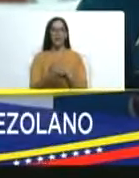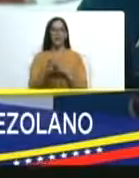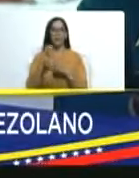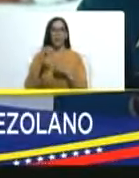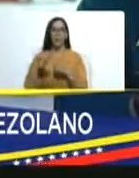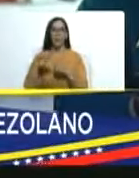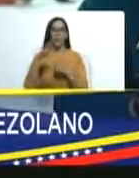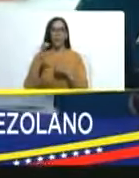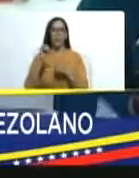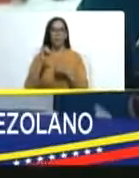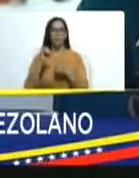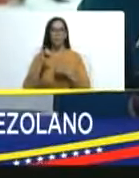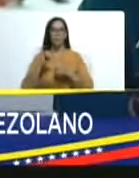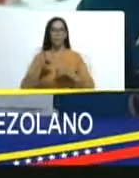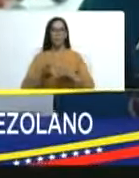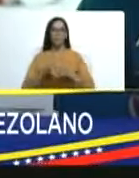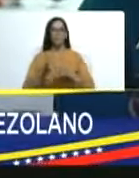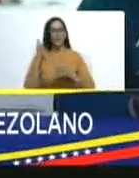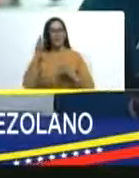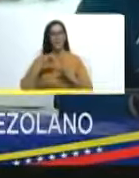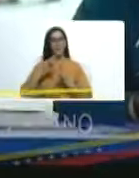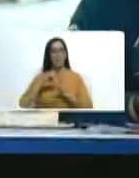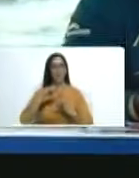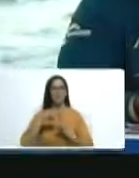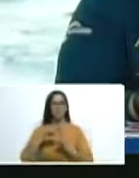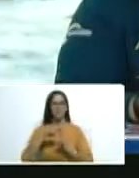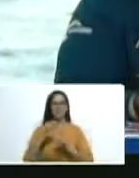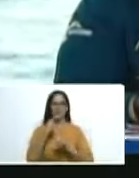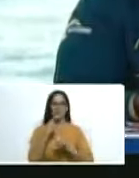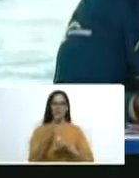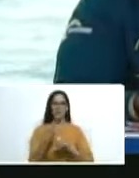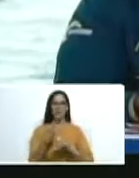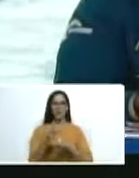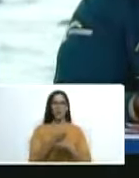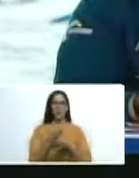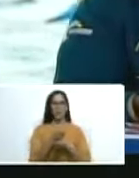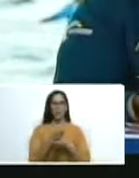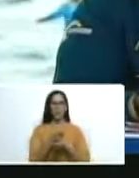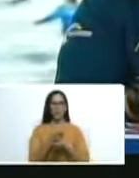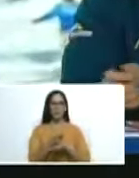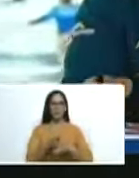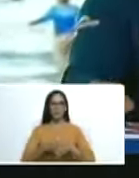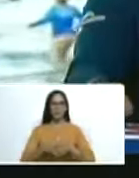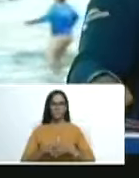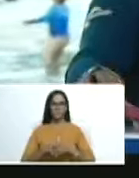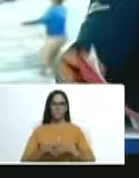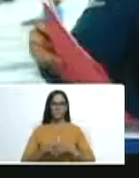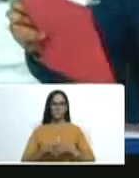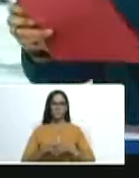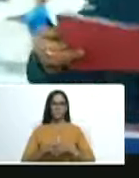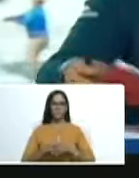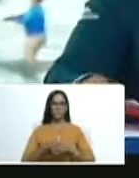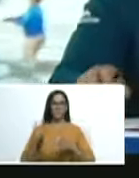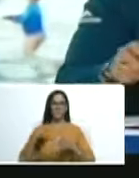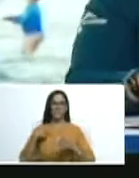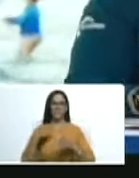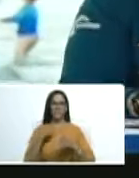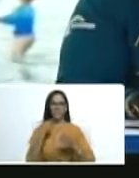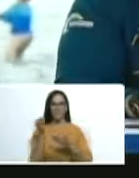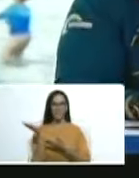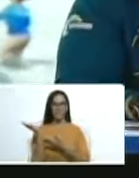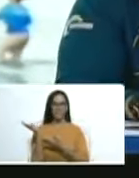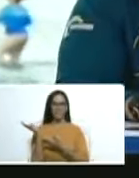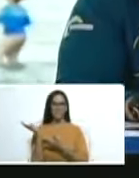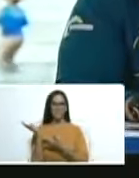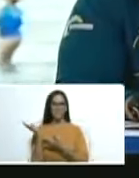Coporo, allá en el Táchira. ¿Qué dice el gobernador, que tiene un pujo aquí? Adelante, gobernador.